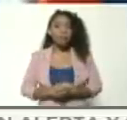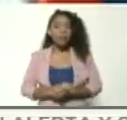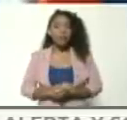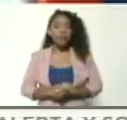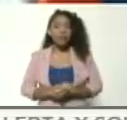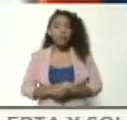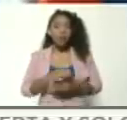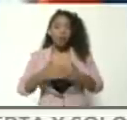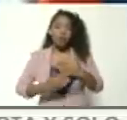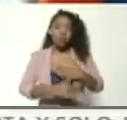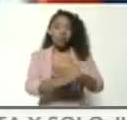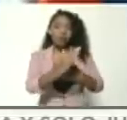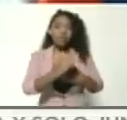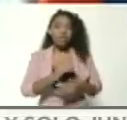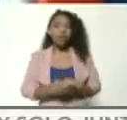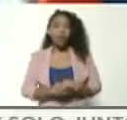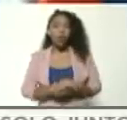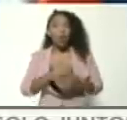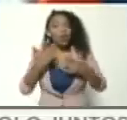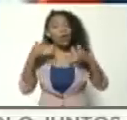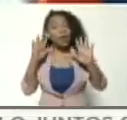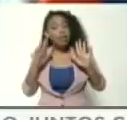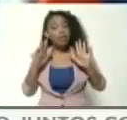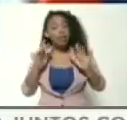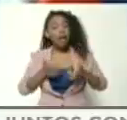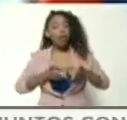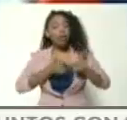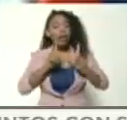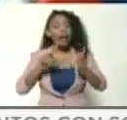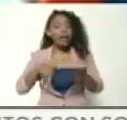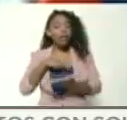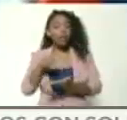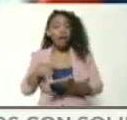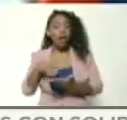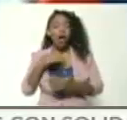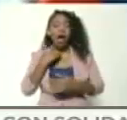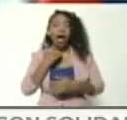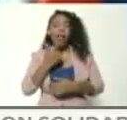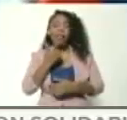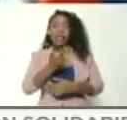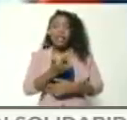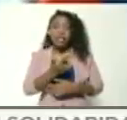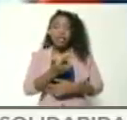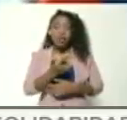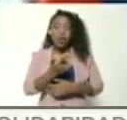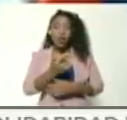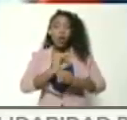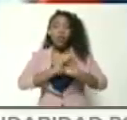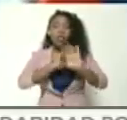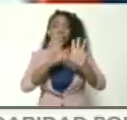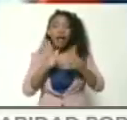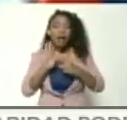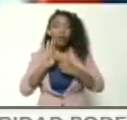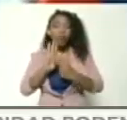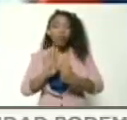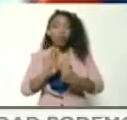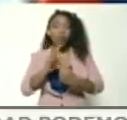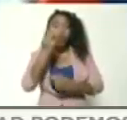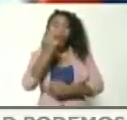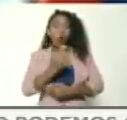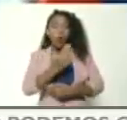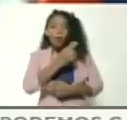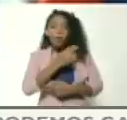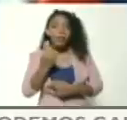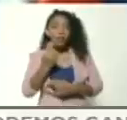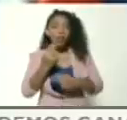caso de que las autoridades nacionales hayan declarado explícitamente su compromiso